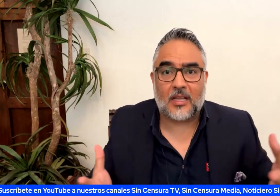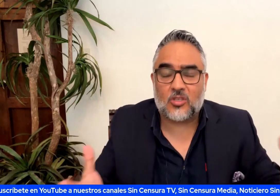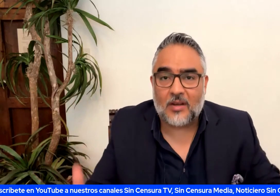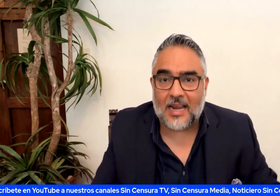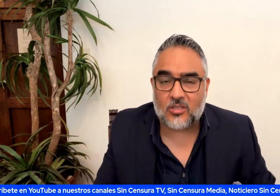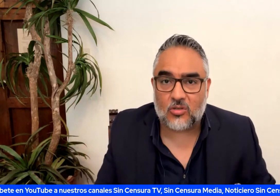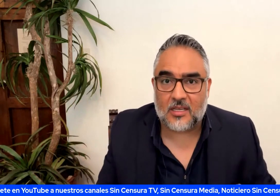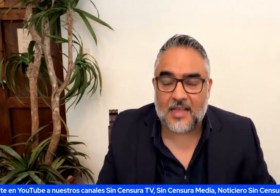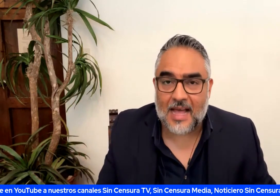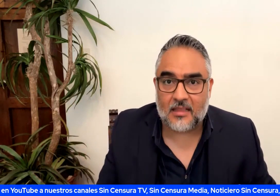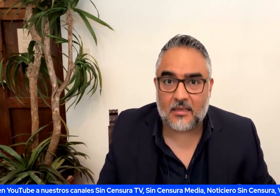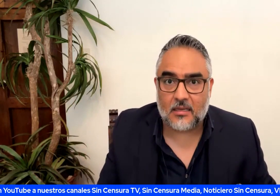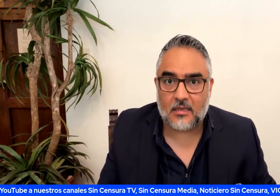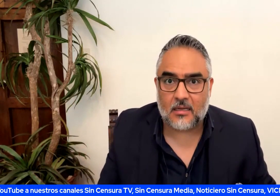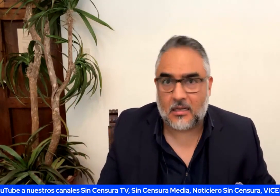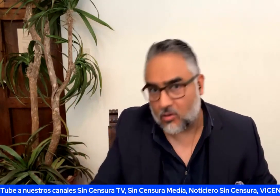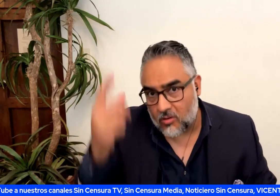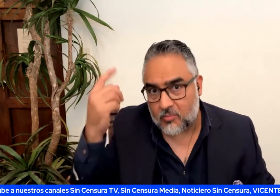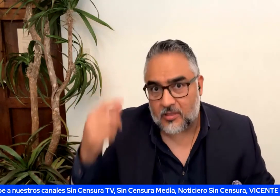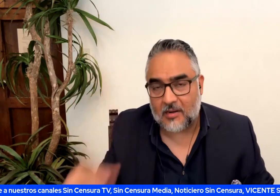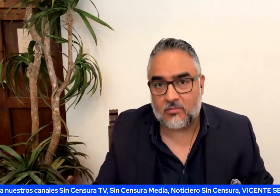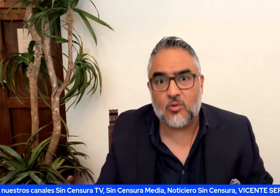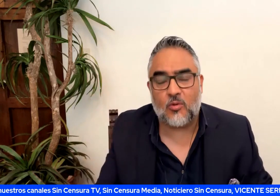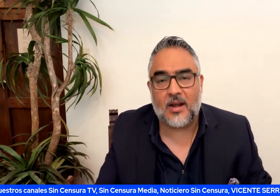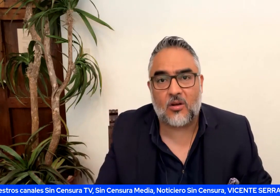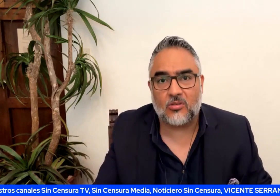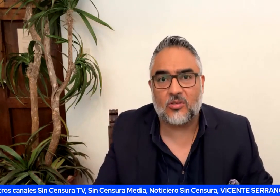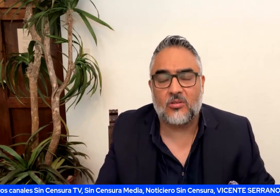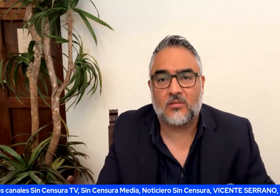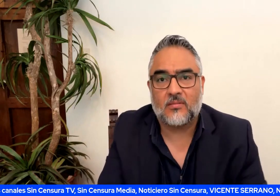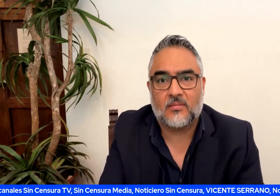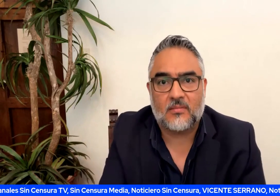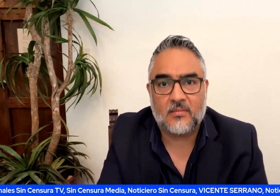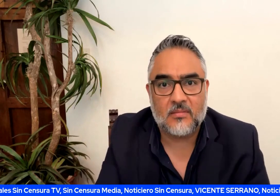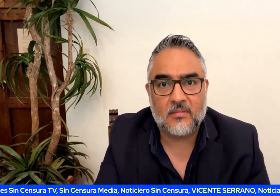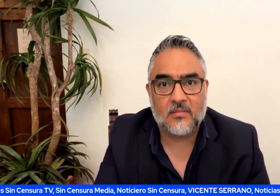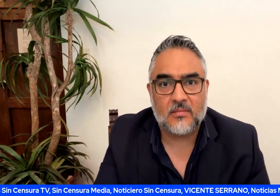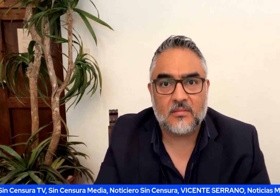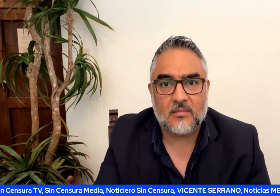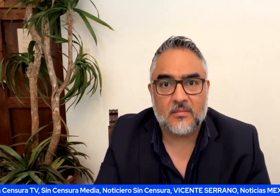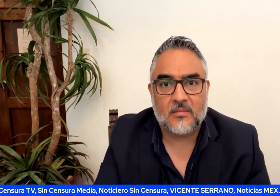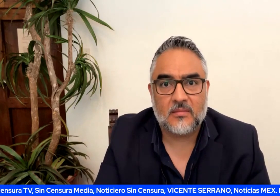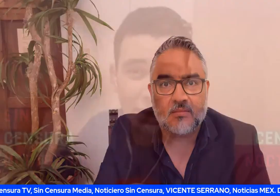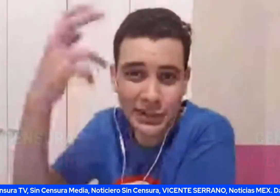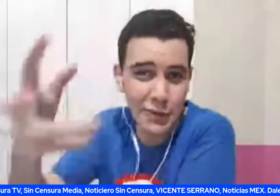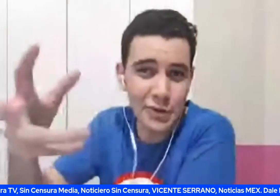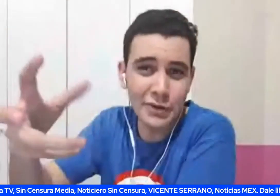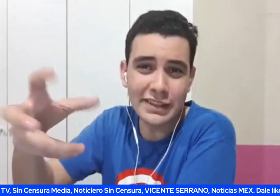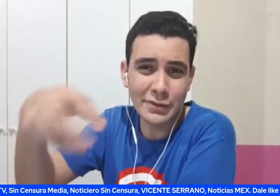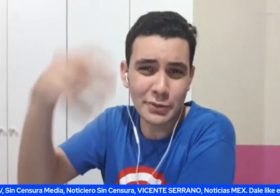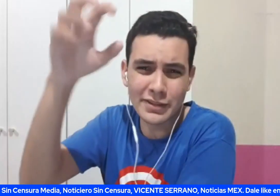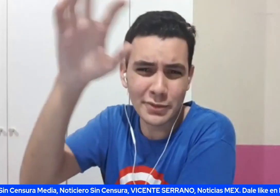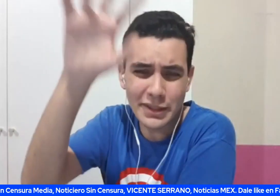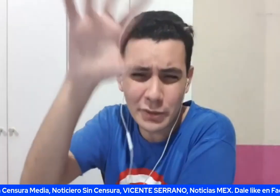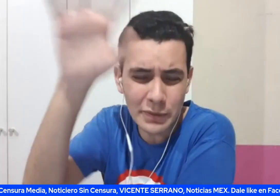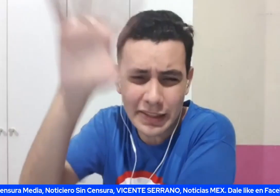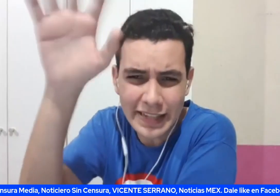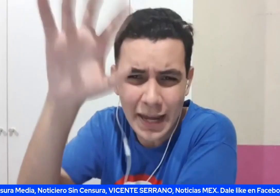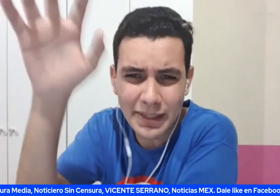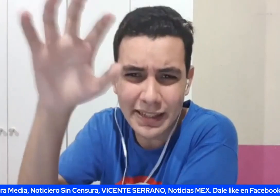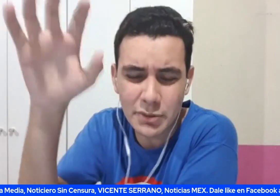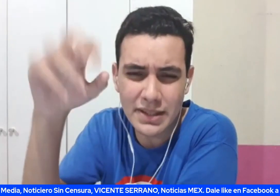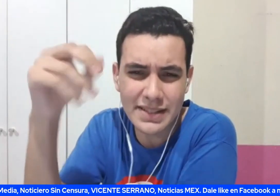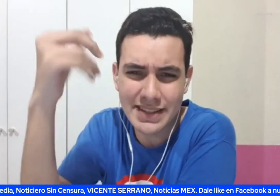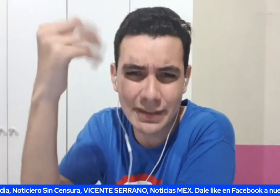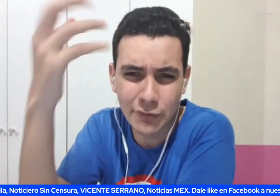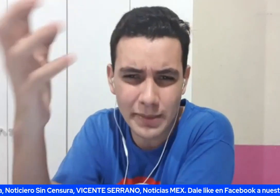Perro Bermúdez cada vez que metían al gol por México y la educación, GNP Seguros, no, paguen sus impuestos, es el mejor acto de retribución